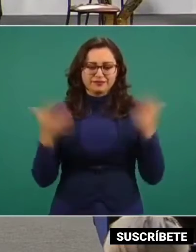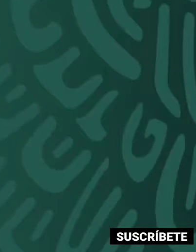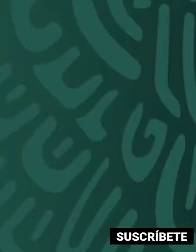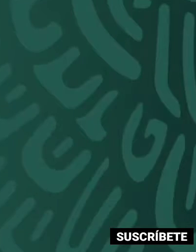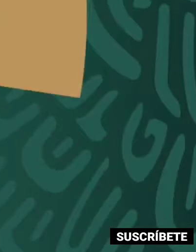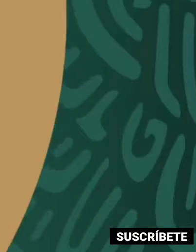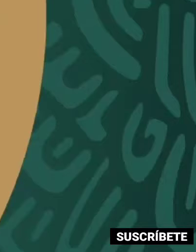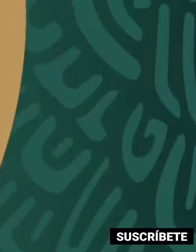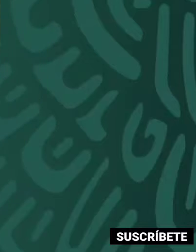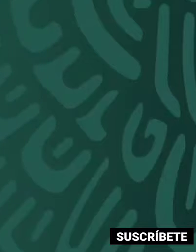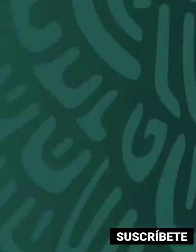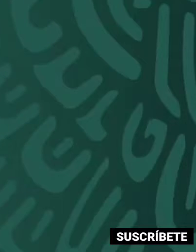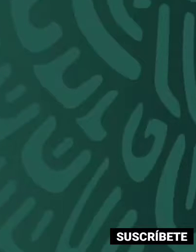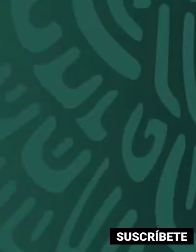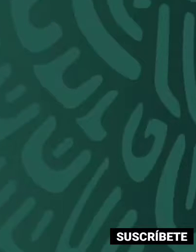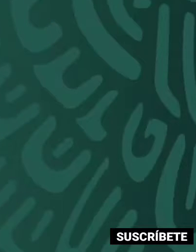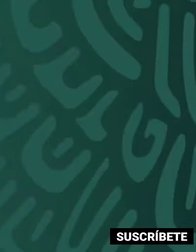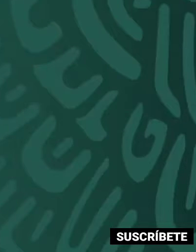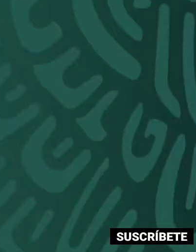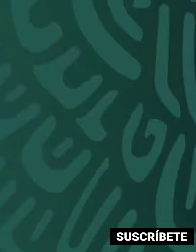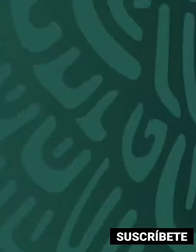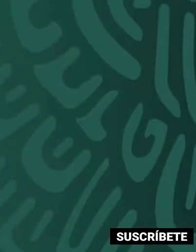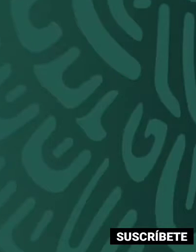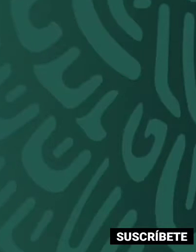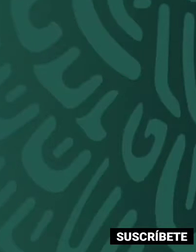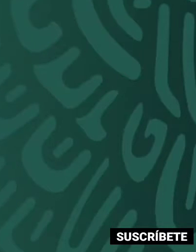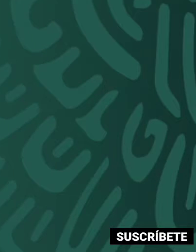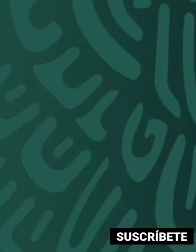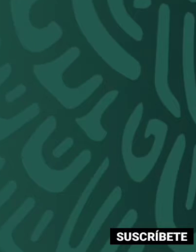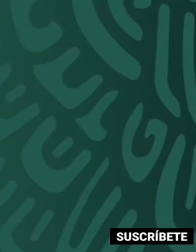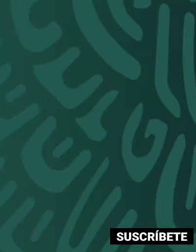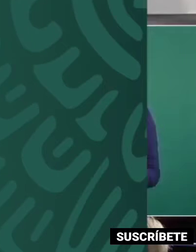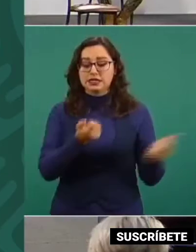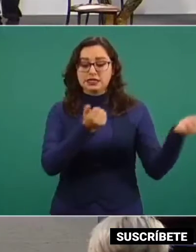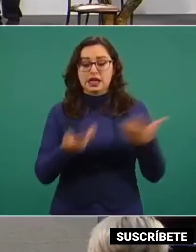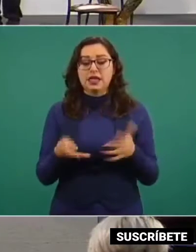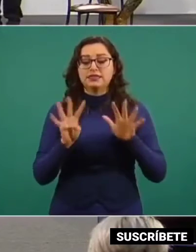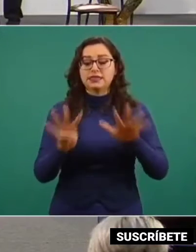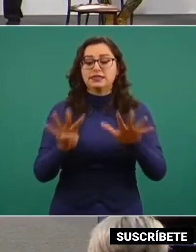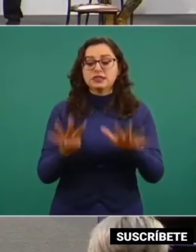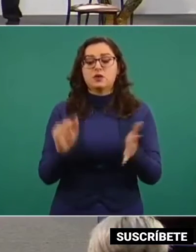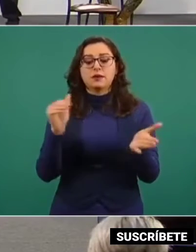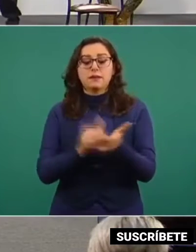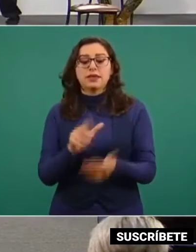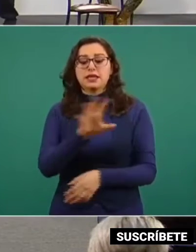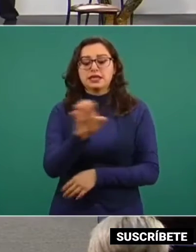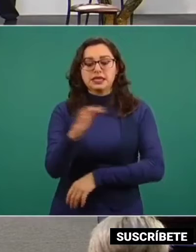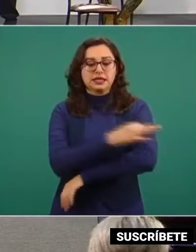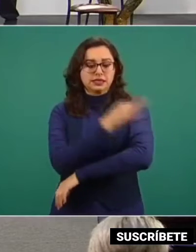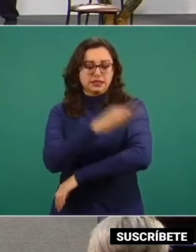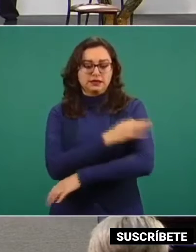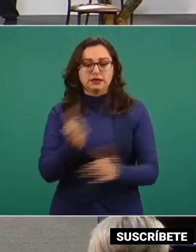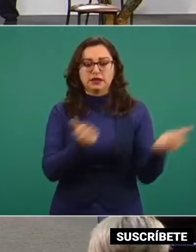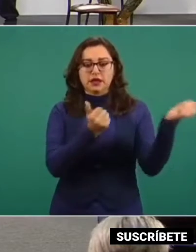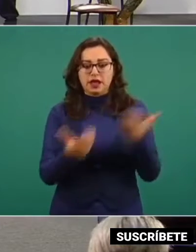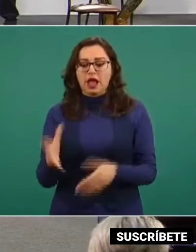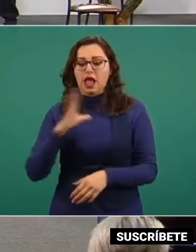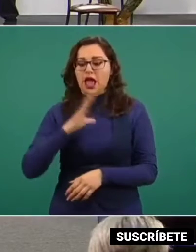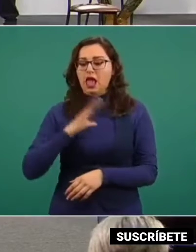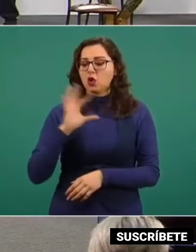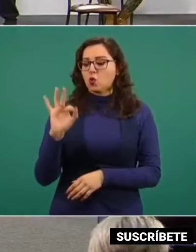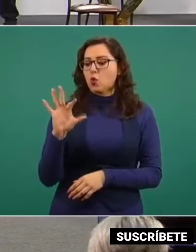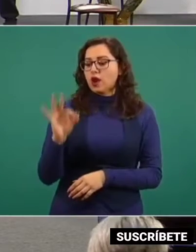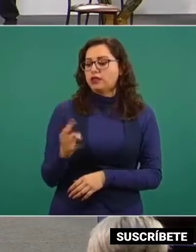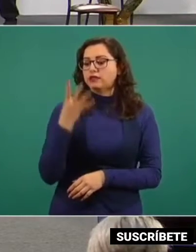Aquí en el estado recibimos 19.500 vacunas contra COVID-19. Se establecieron 44 puntos